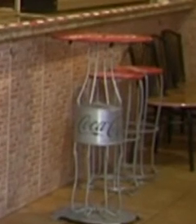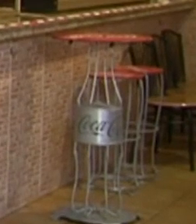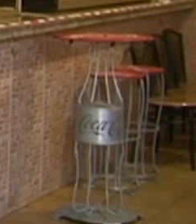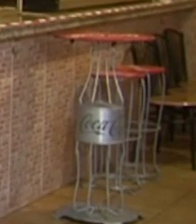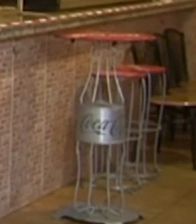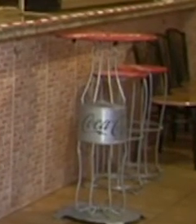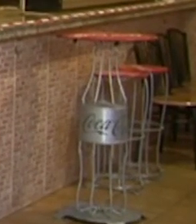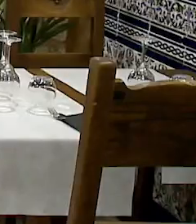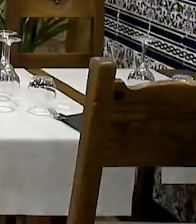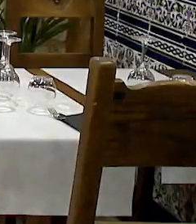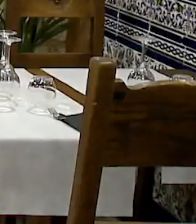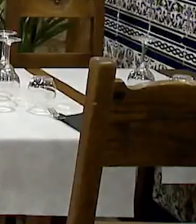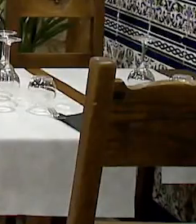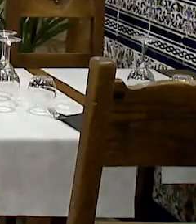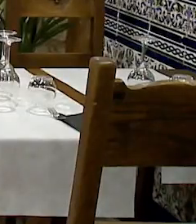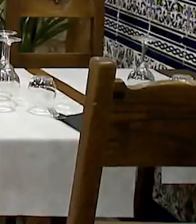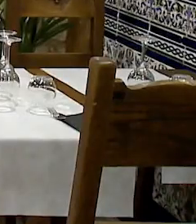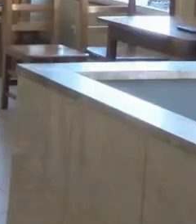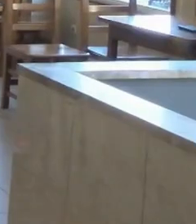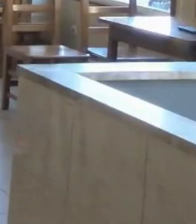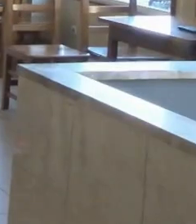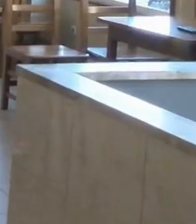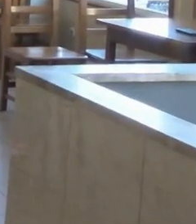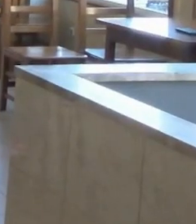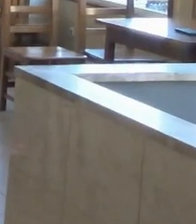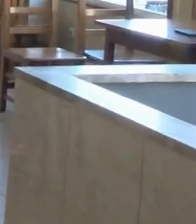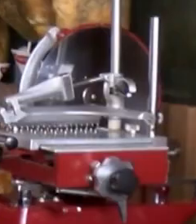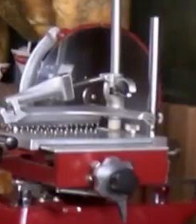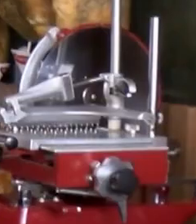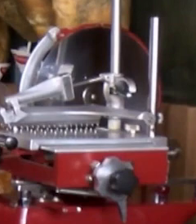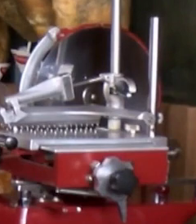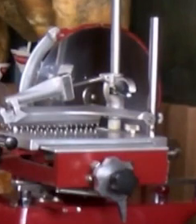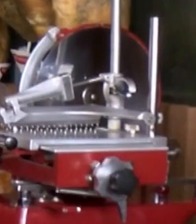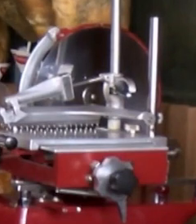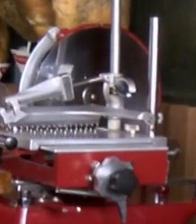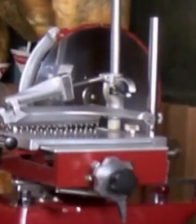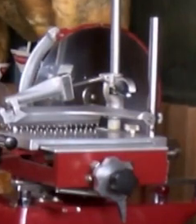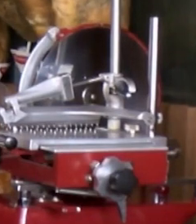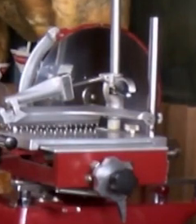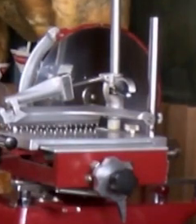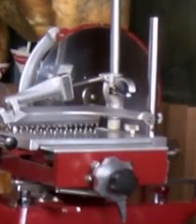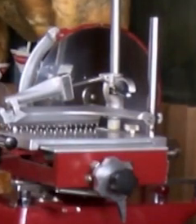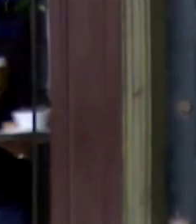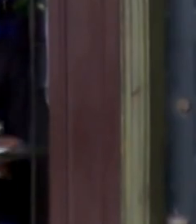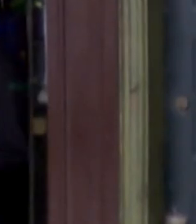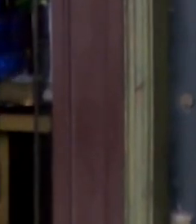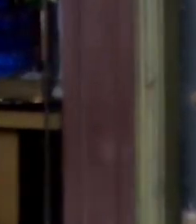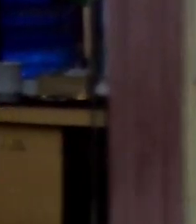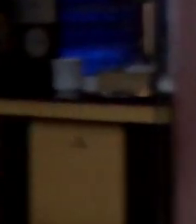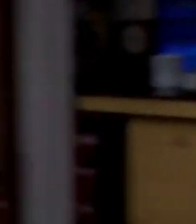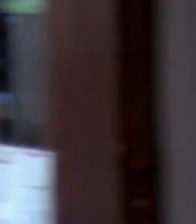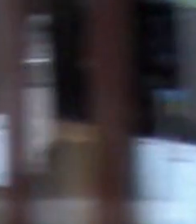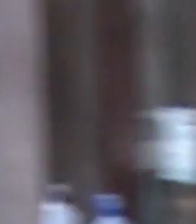León Capital y otras 5 localidades de la comunidad cierran el interior de la hostelería y al mismo tiempo reabren sus puertas